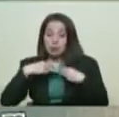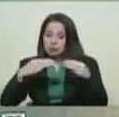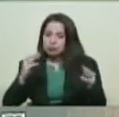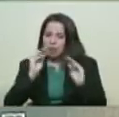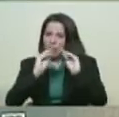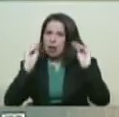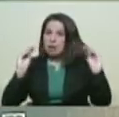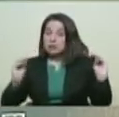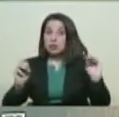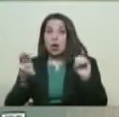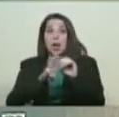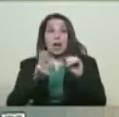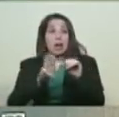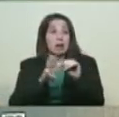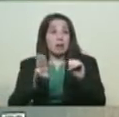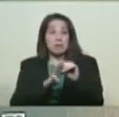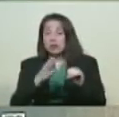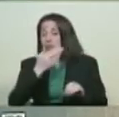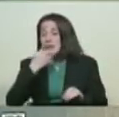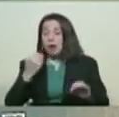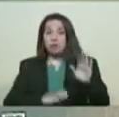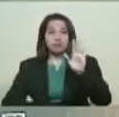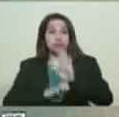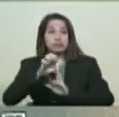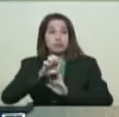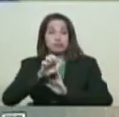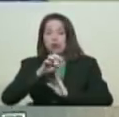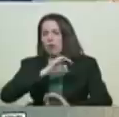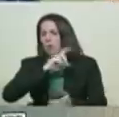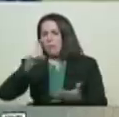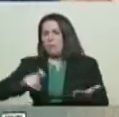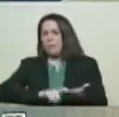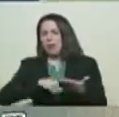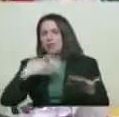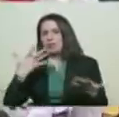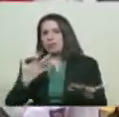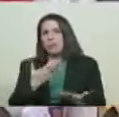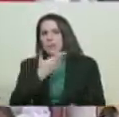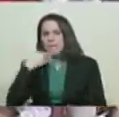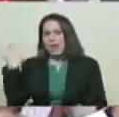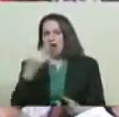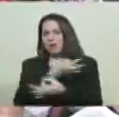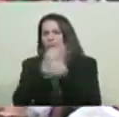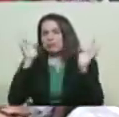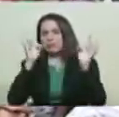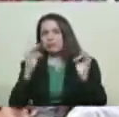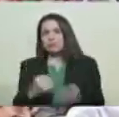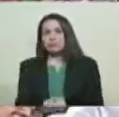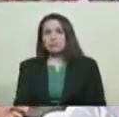el Petro ha sido un éxito total. Éxito total.